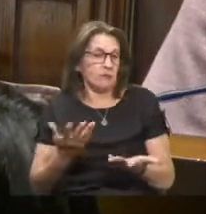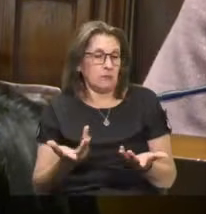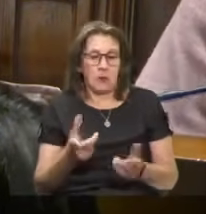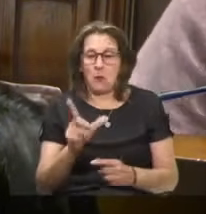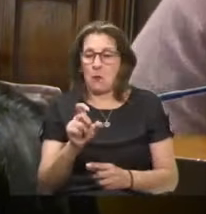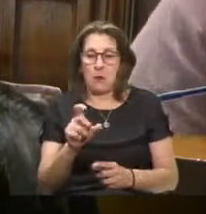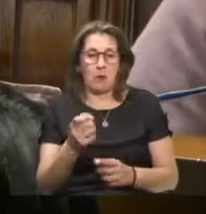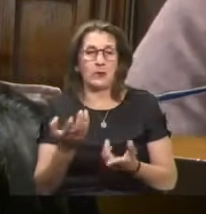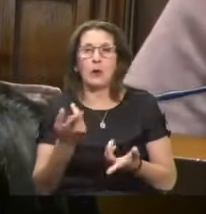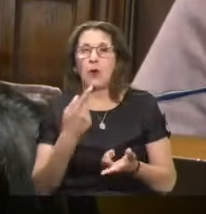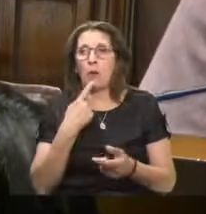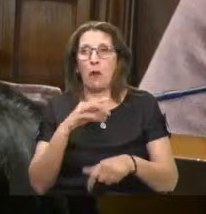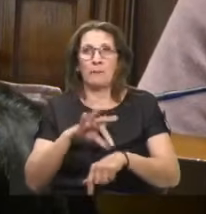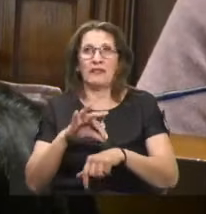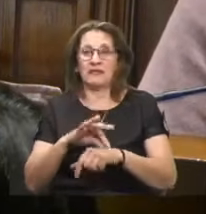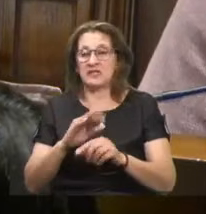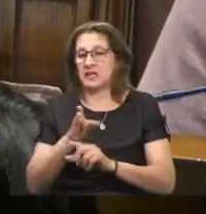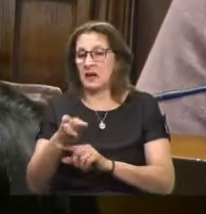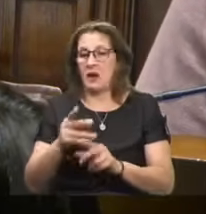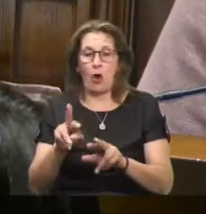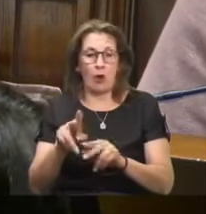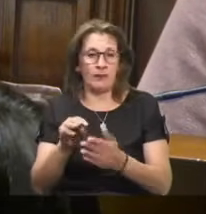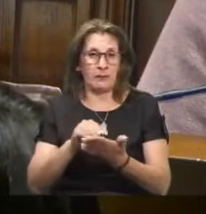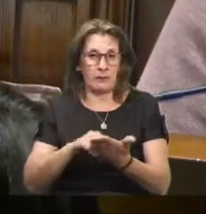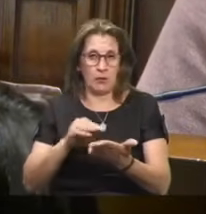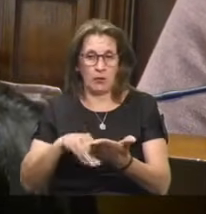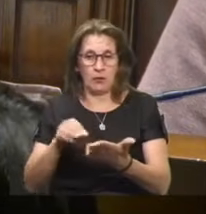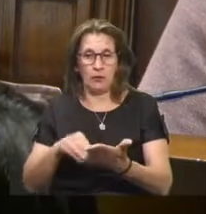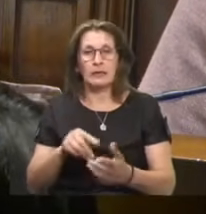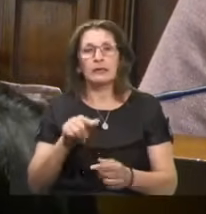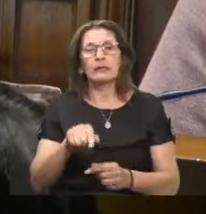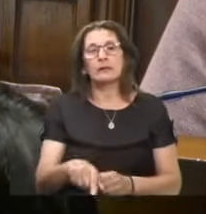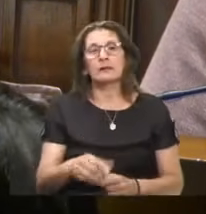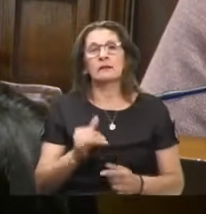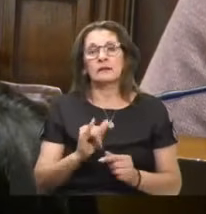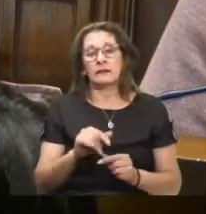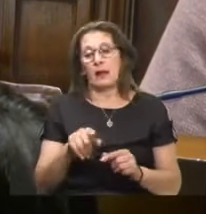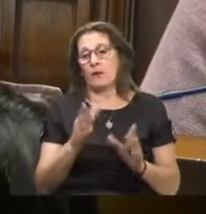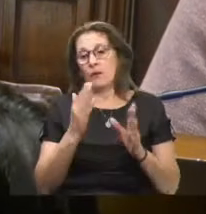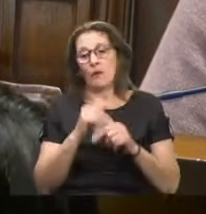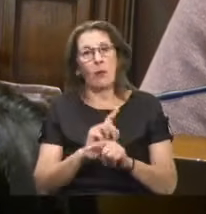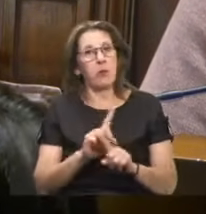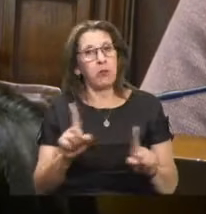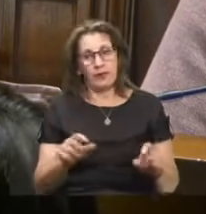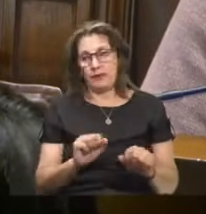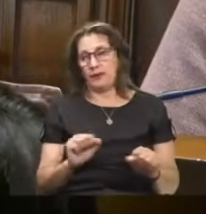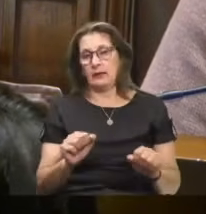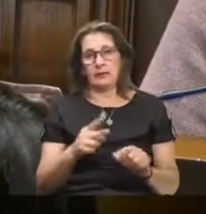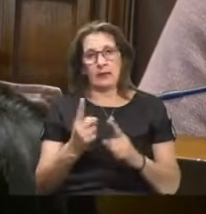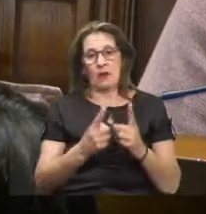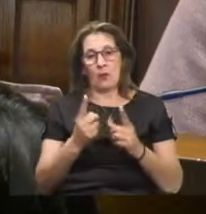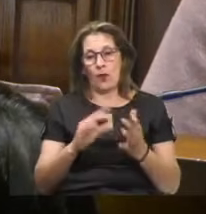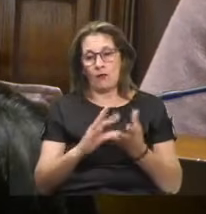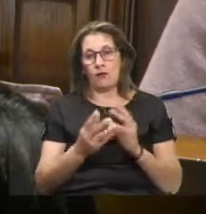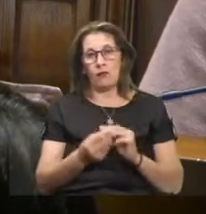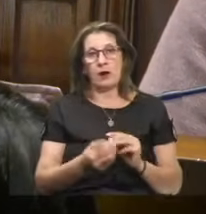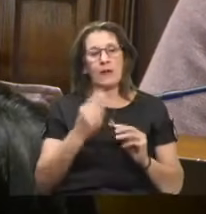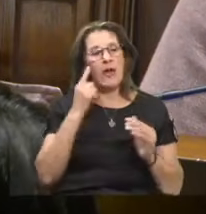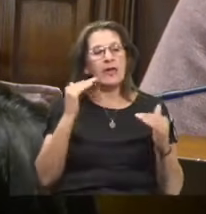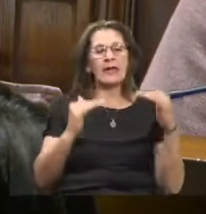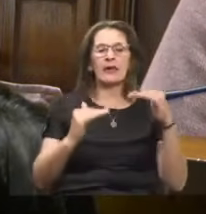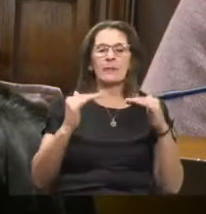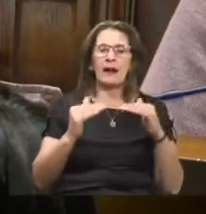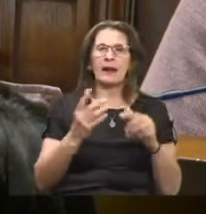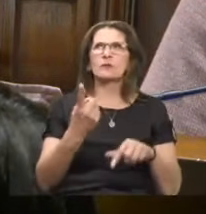de medicina interna. Esa atención no puede de ninguna manera equipararse a un médico de